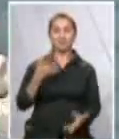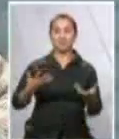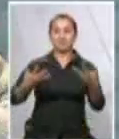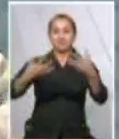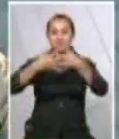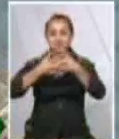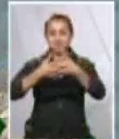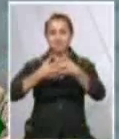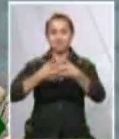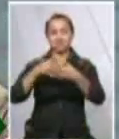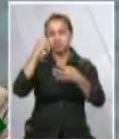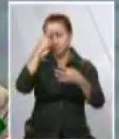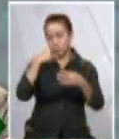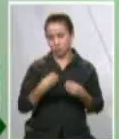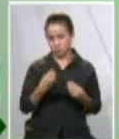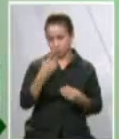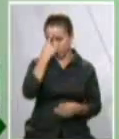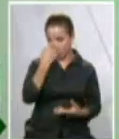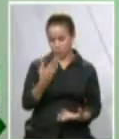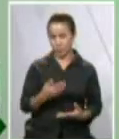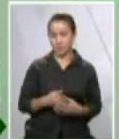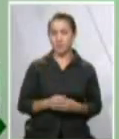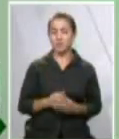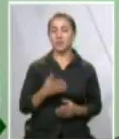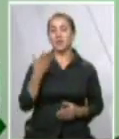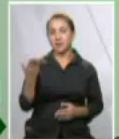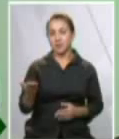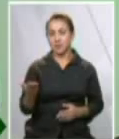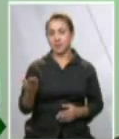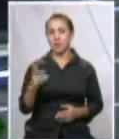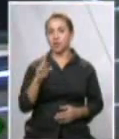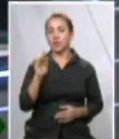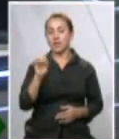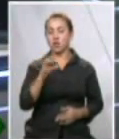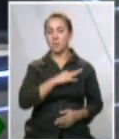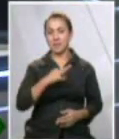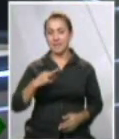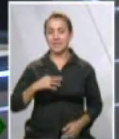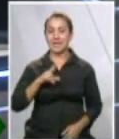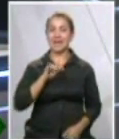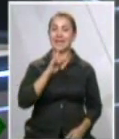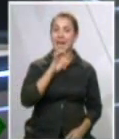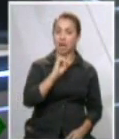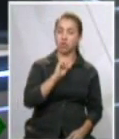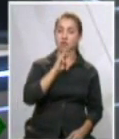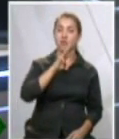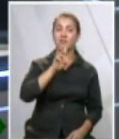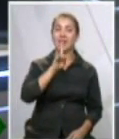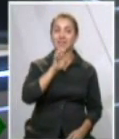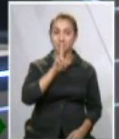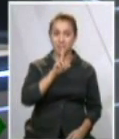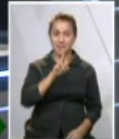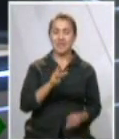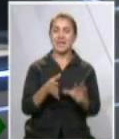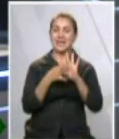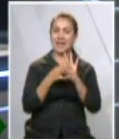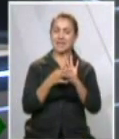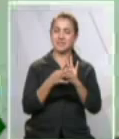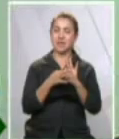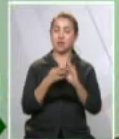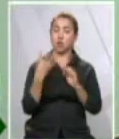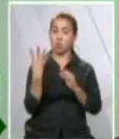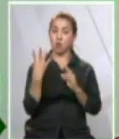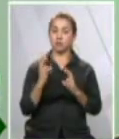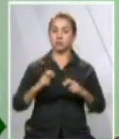no soy tonto. Exactamente. Rodrigo, ministra, Ricardo, Vladimir, muchísimas gracias a todos por habernos